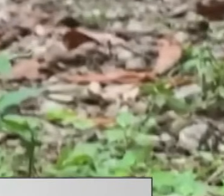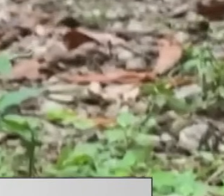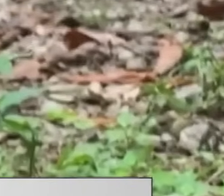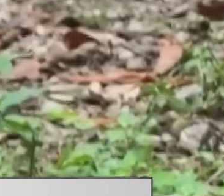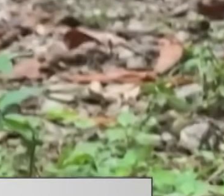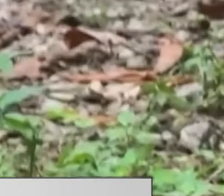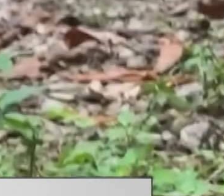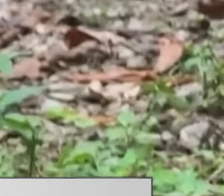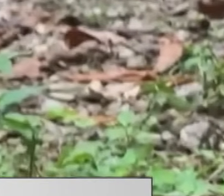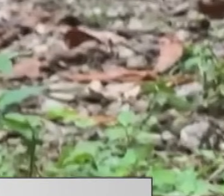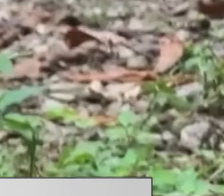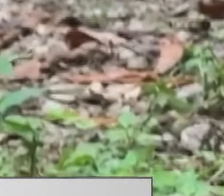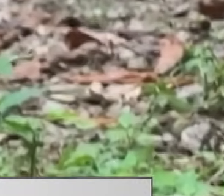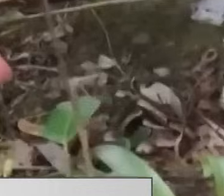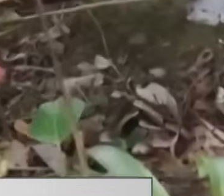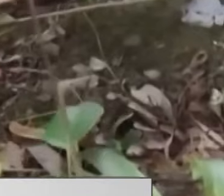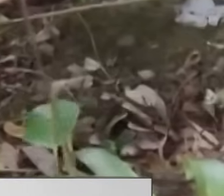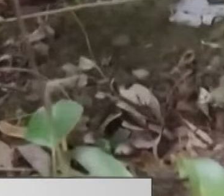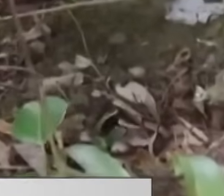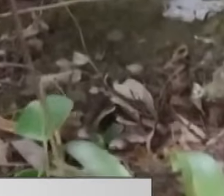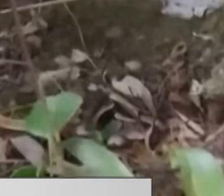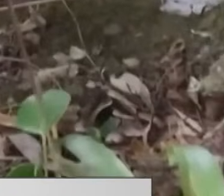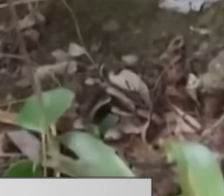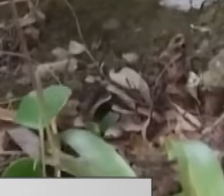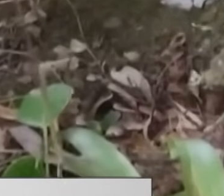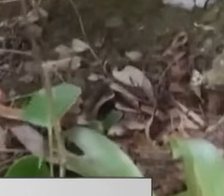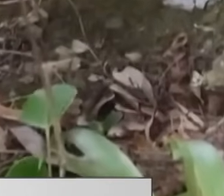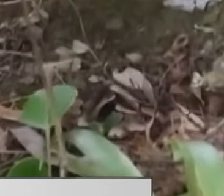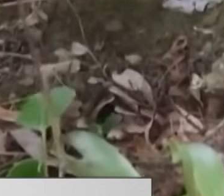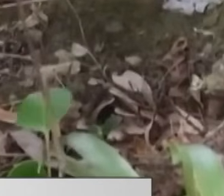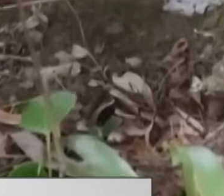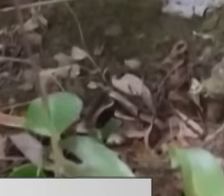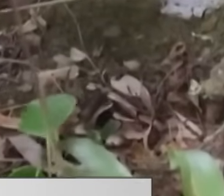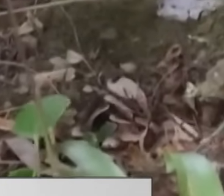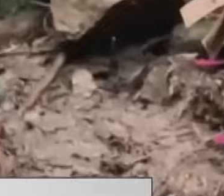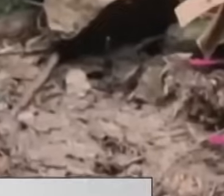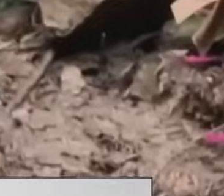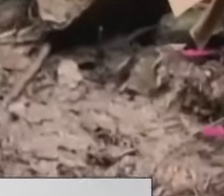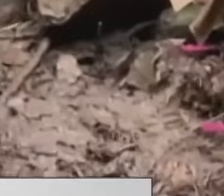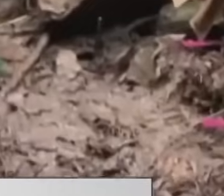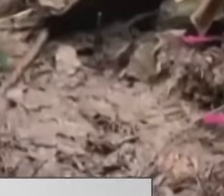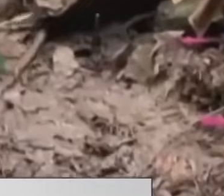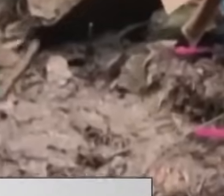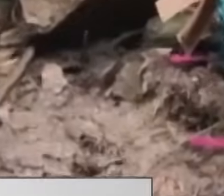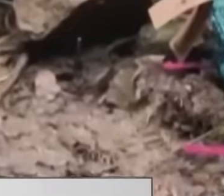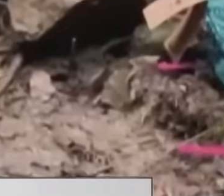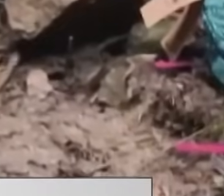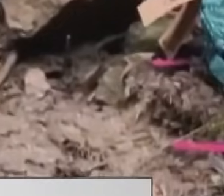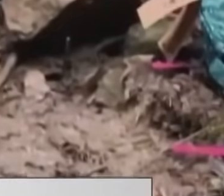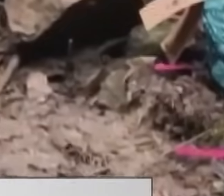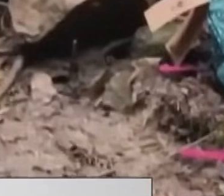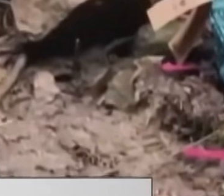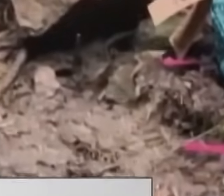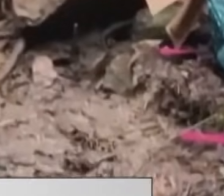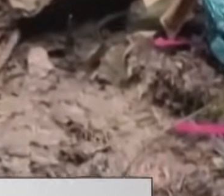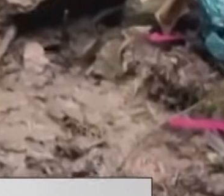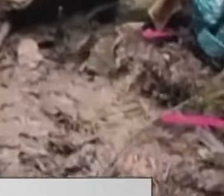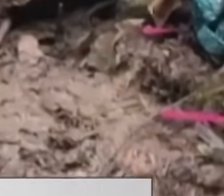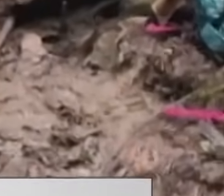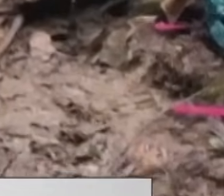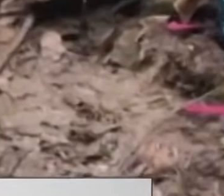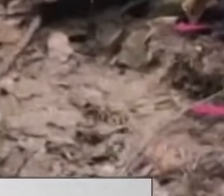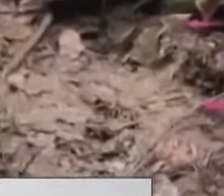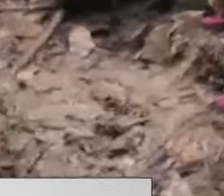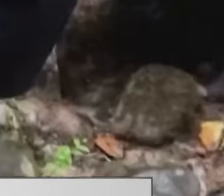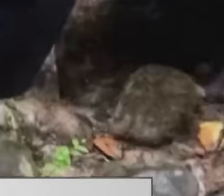drama de la migración en el Darién colombiano inspira obra del artista Edgar Álvarez, contada en plastilina y a través